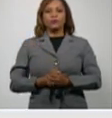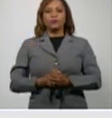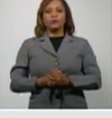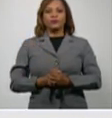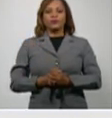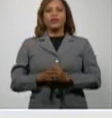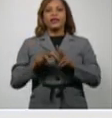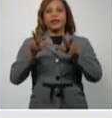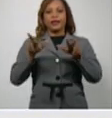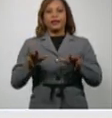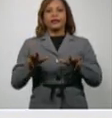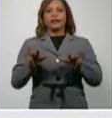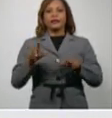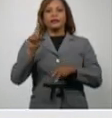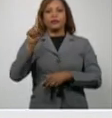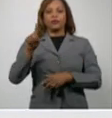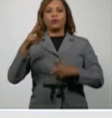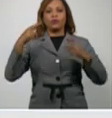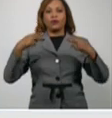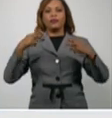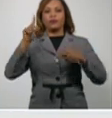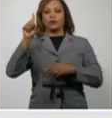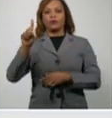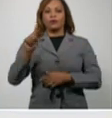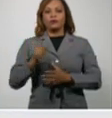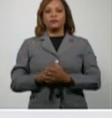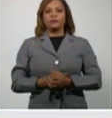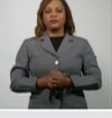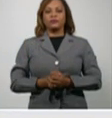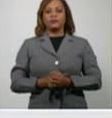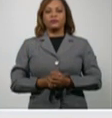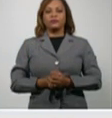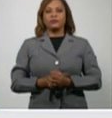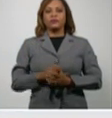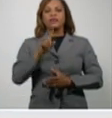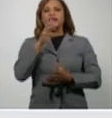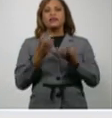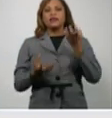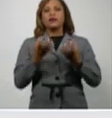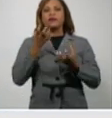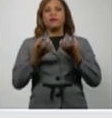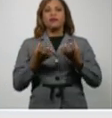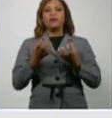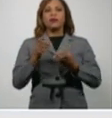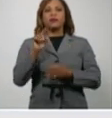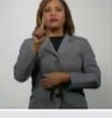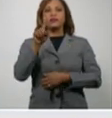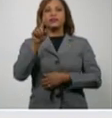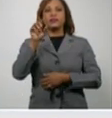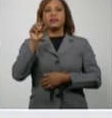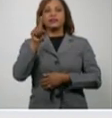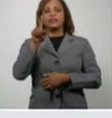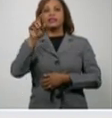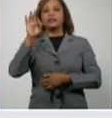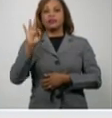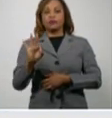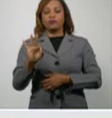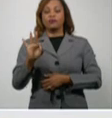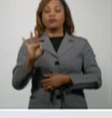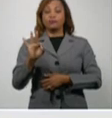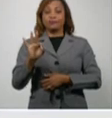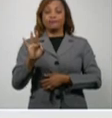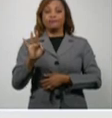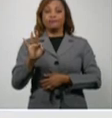un caso autóctono en cada uno. Cienfuegos diagnostica 18 casos autóctonos, también una